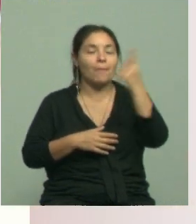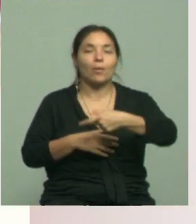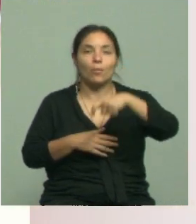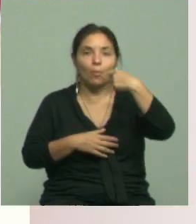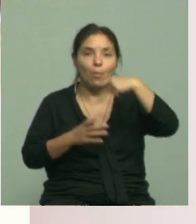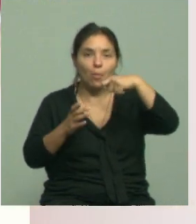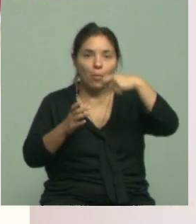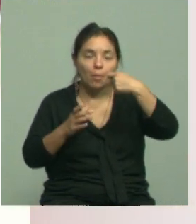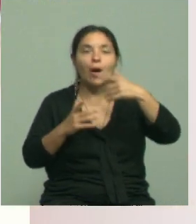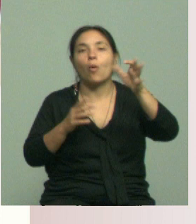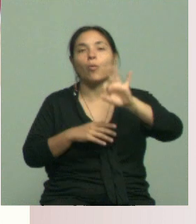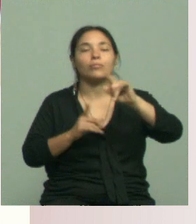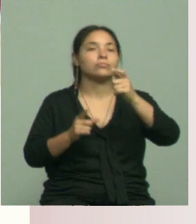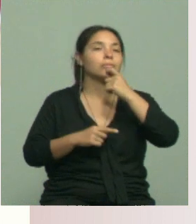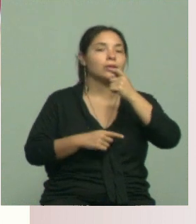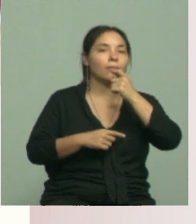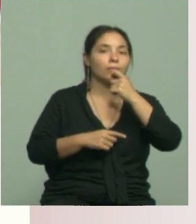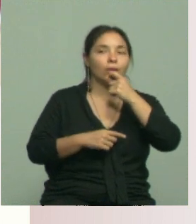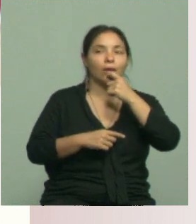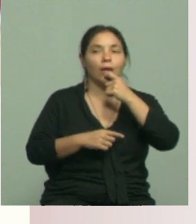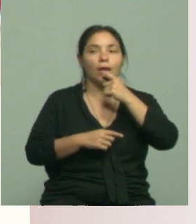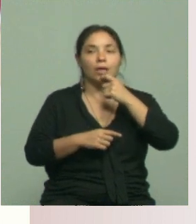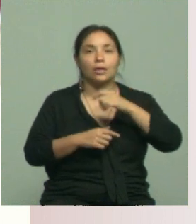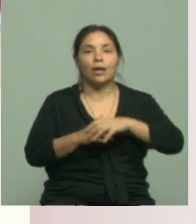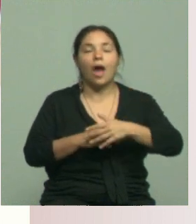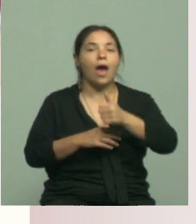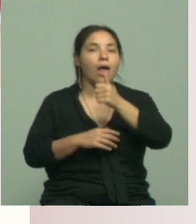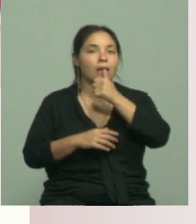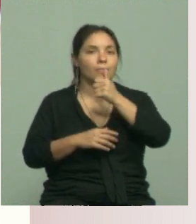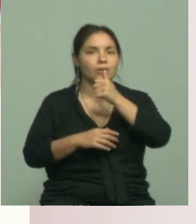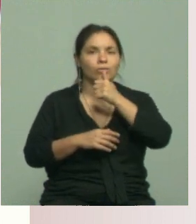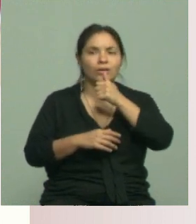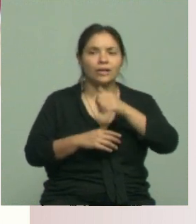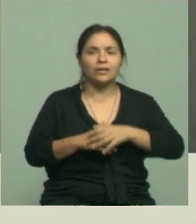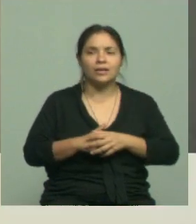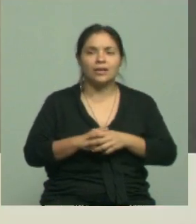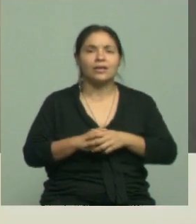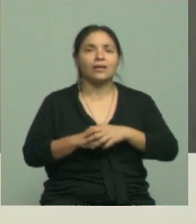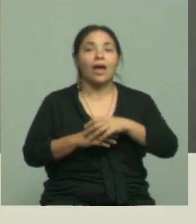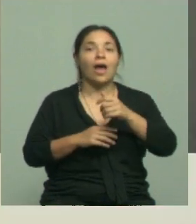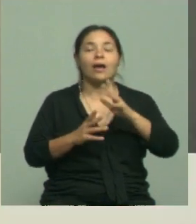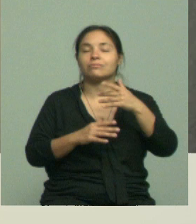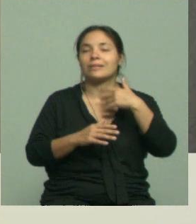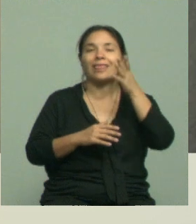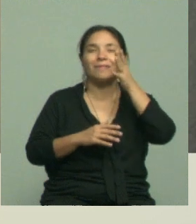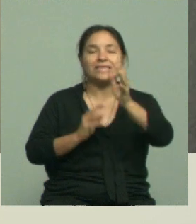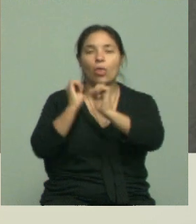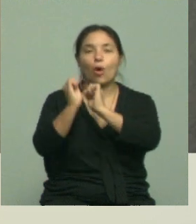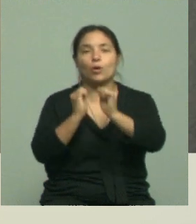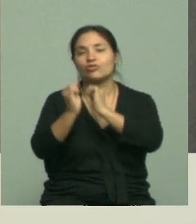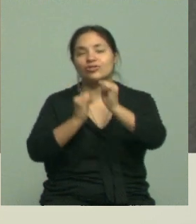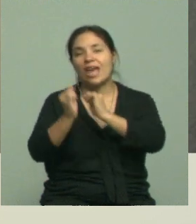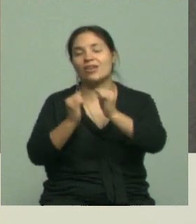cuando comemos alimentos multiprocesados, o muy picantes, o comemos rápido y vamos